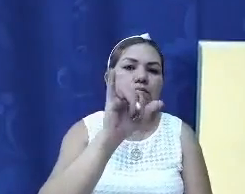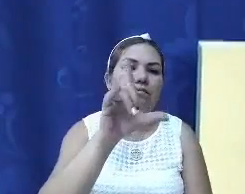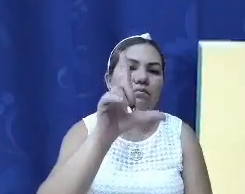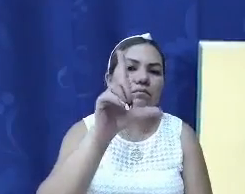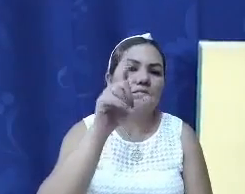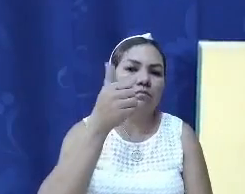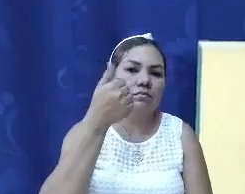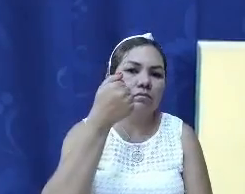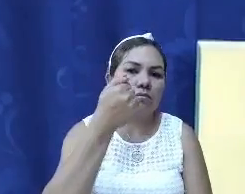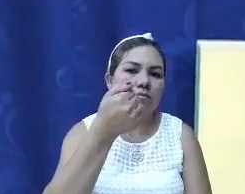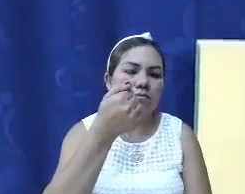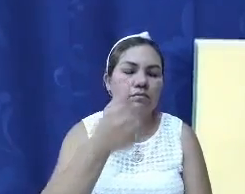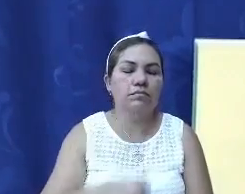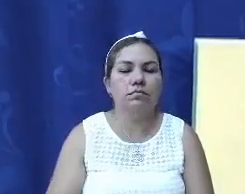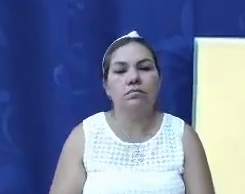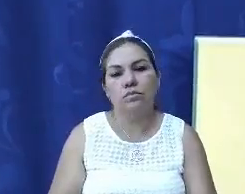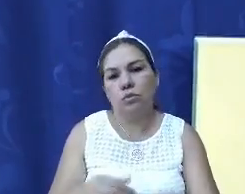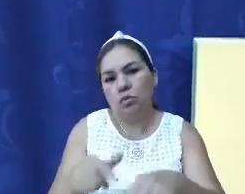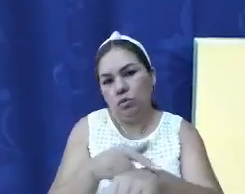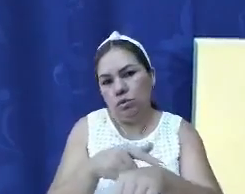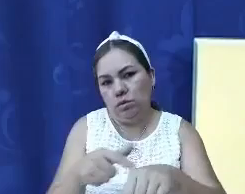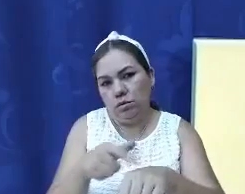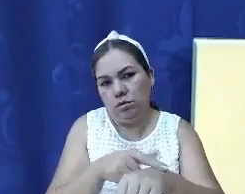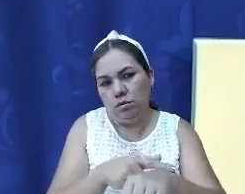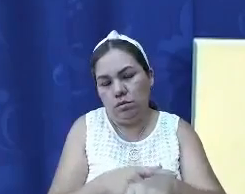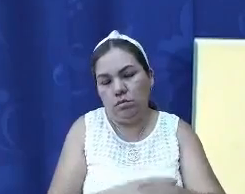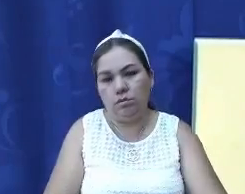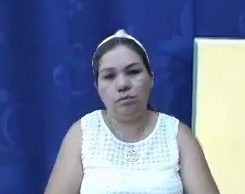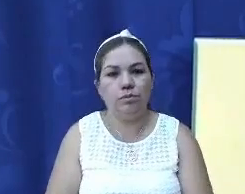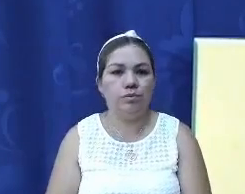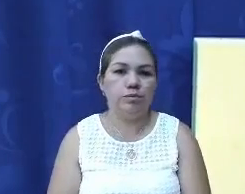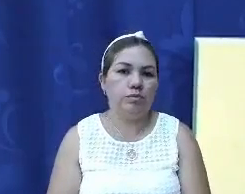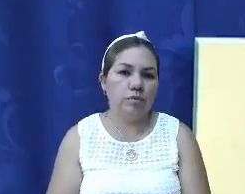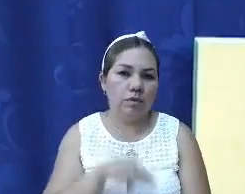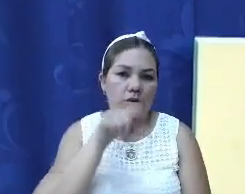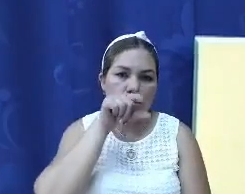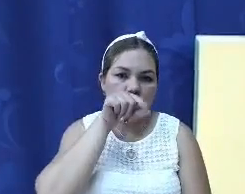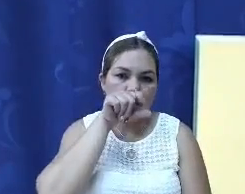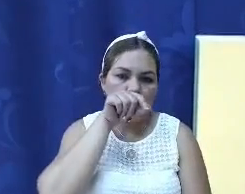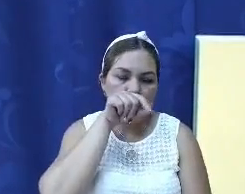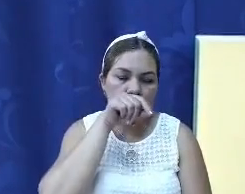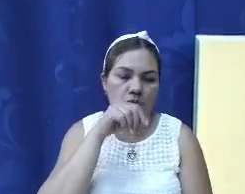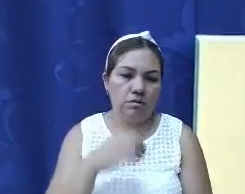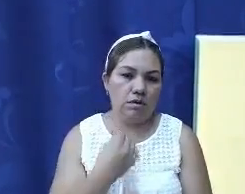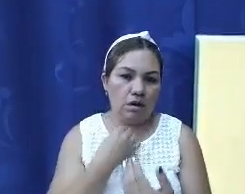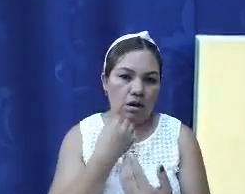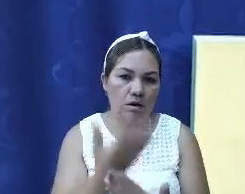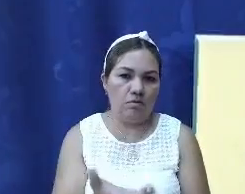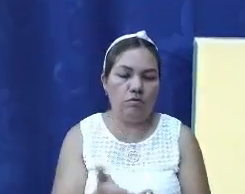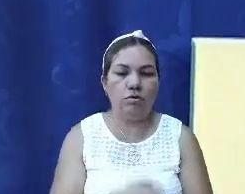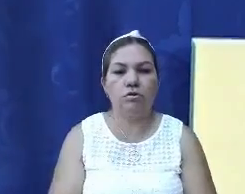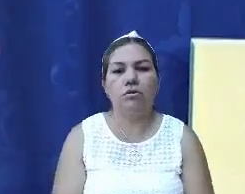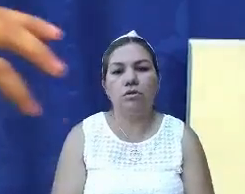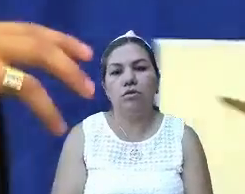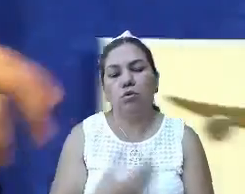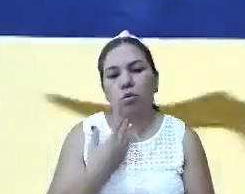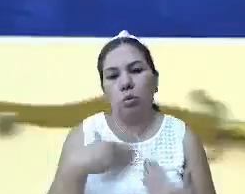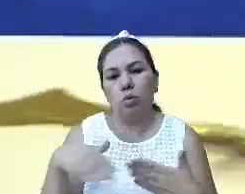tiempo y la mitad de un tiempo. Y la serpiente arrojó de su boca tras la mujer, día conmigo, un